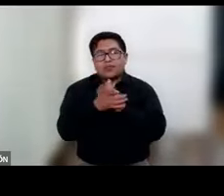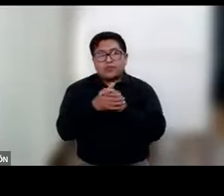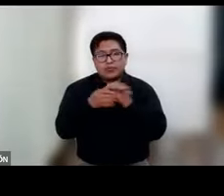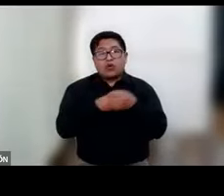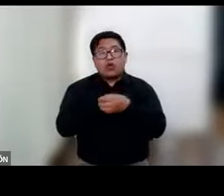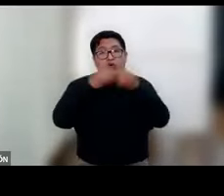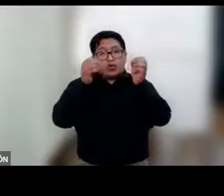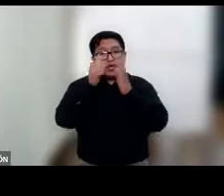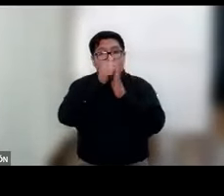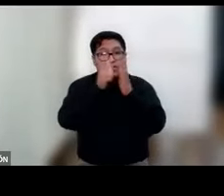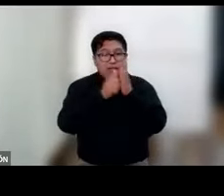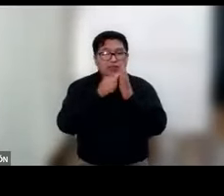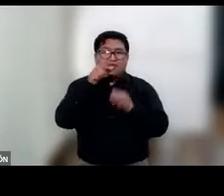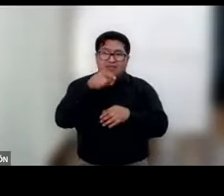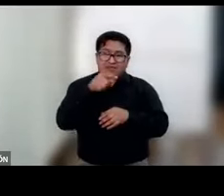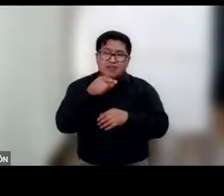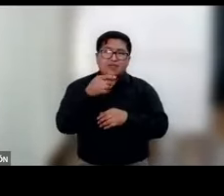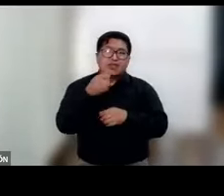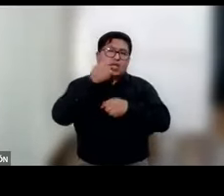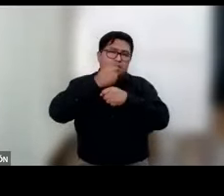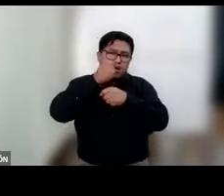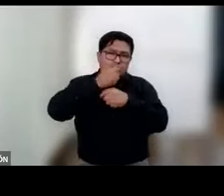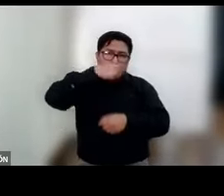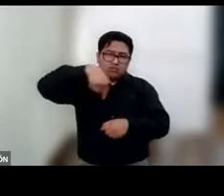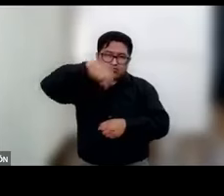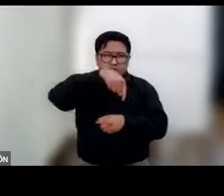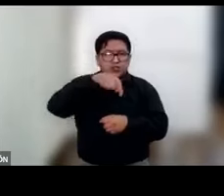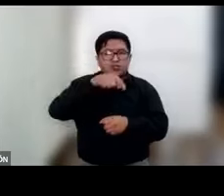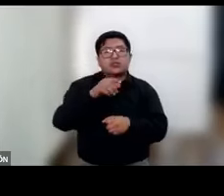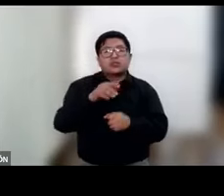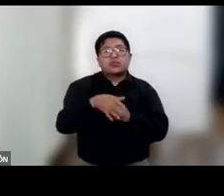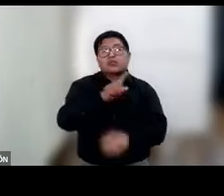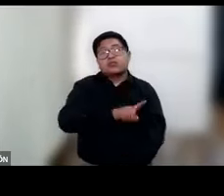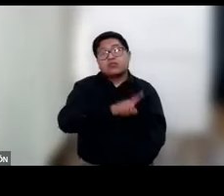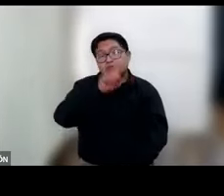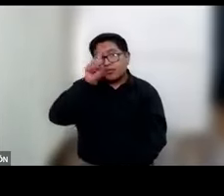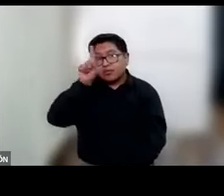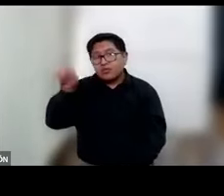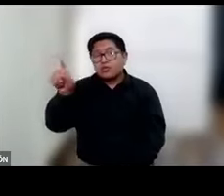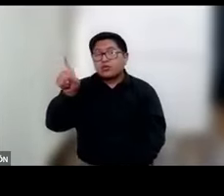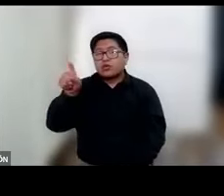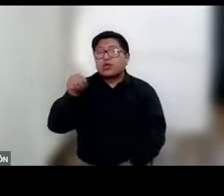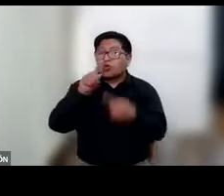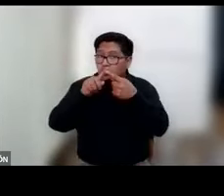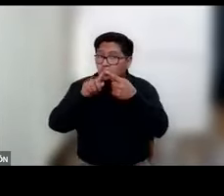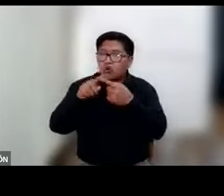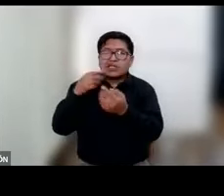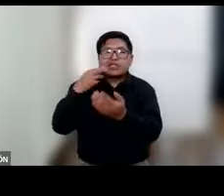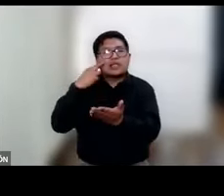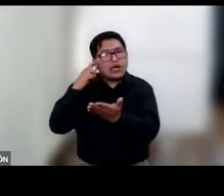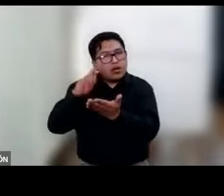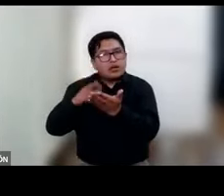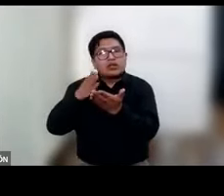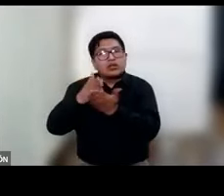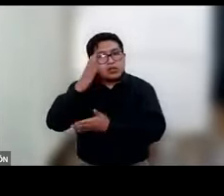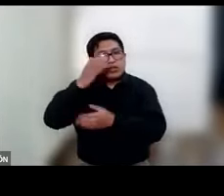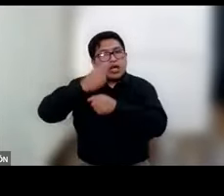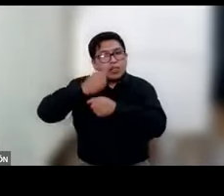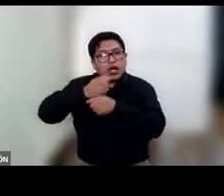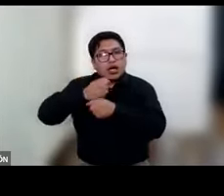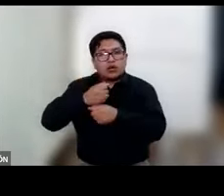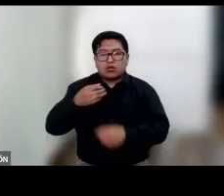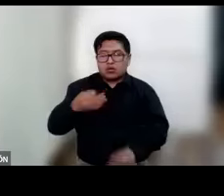casarse y la gente que está ahí trabajando en lo que hacen es hacer reconocer primero sus derechos laborales es decir salarios